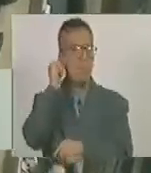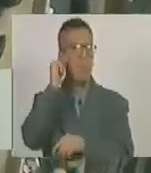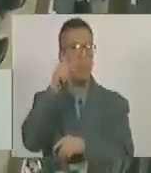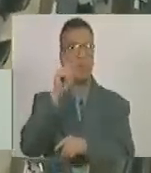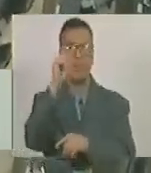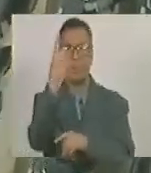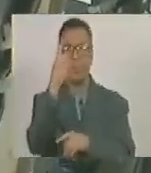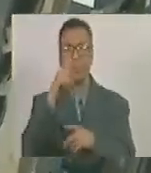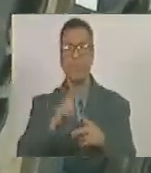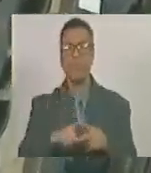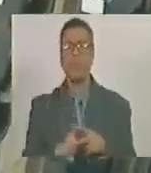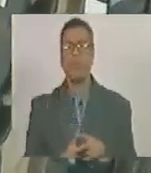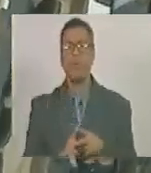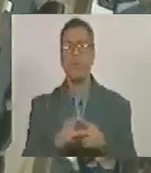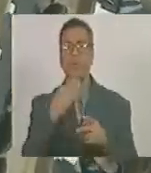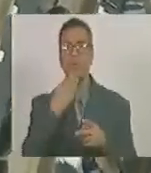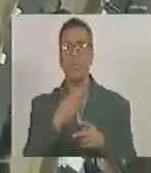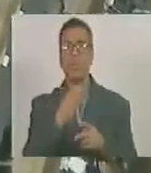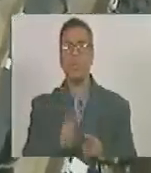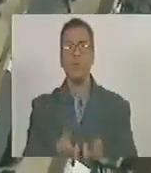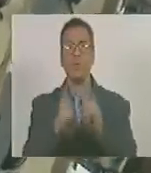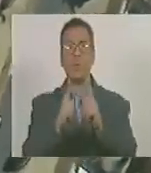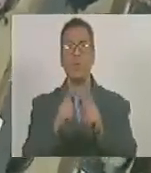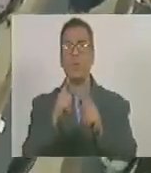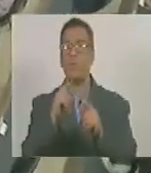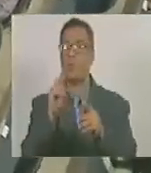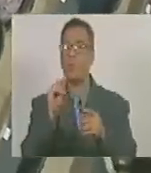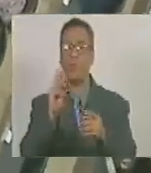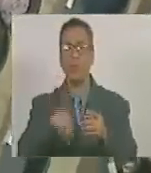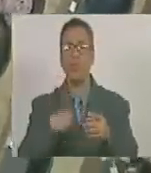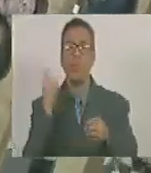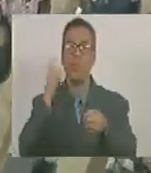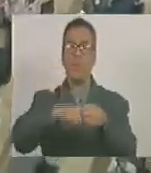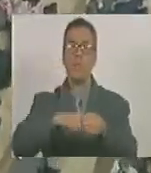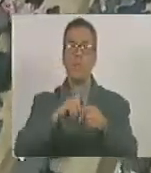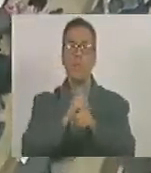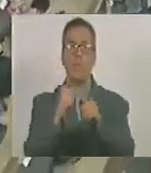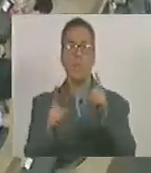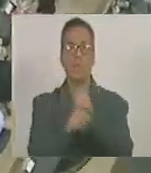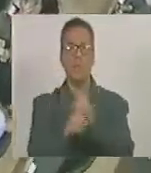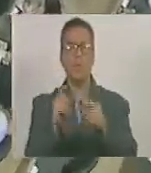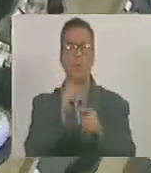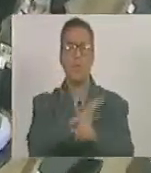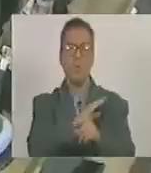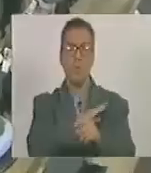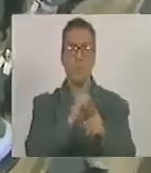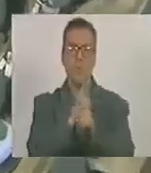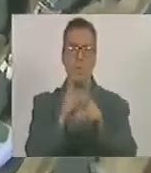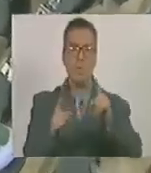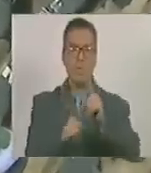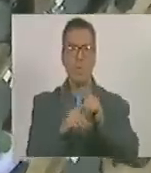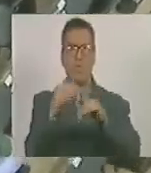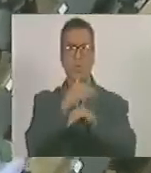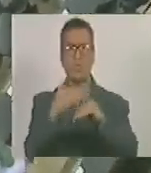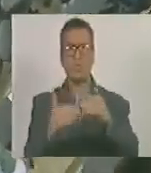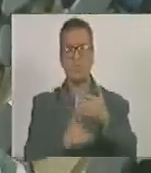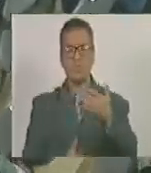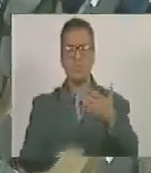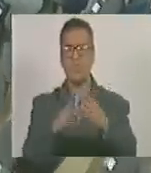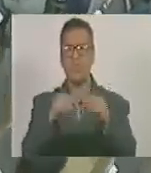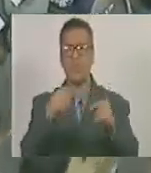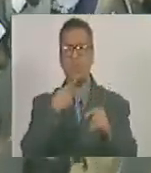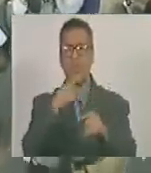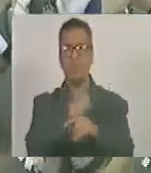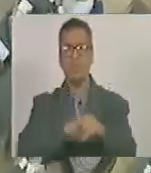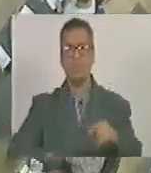diputados principales solicitando permiso para ausentarse e incorporar a sus suplentes indicados en lista anexa. Es todo,